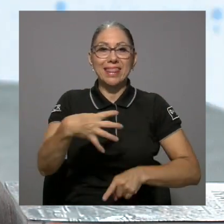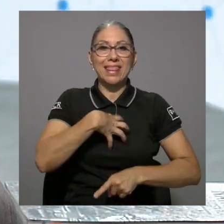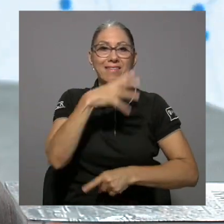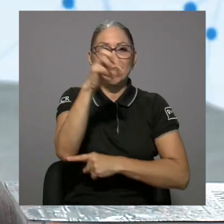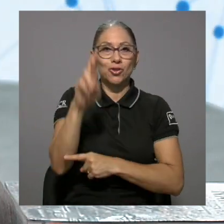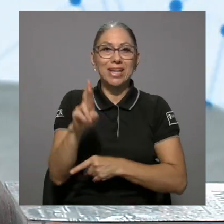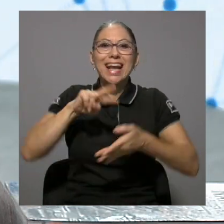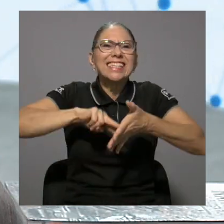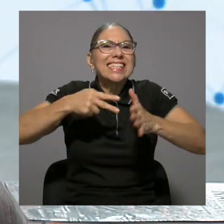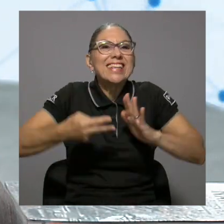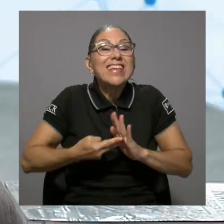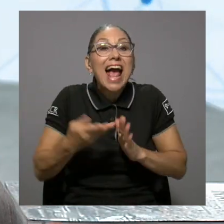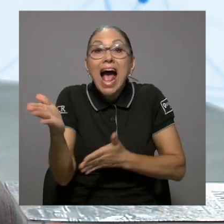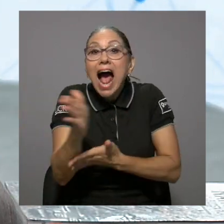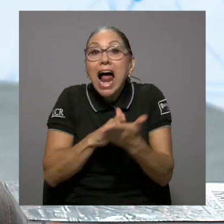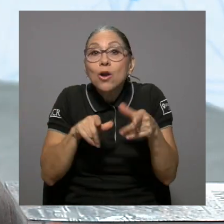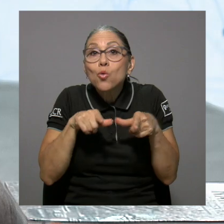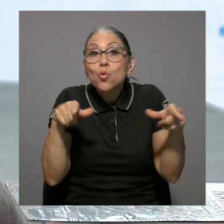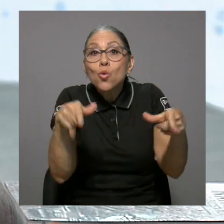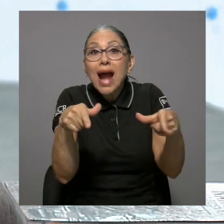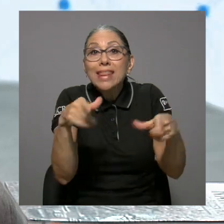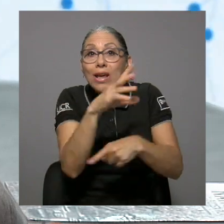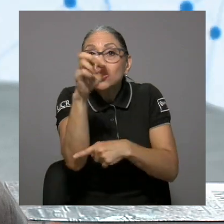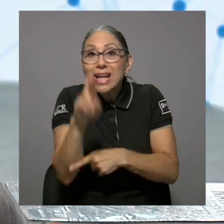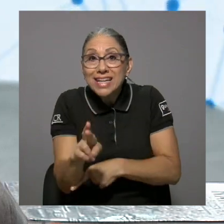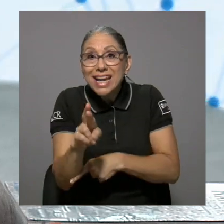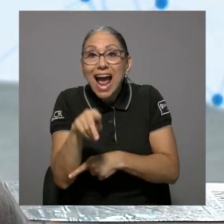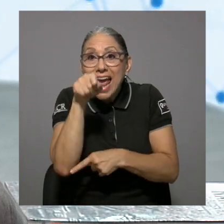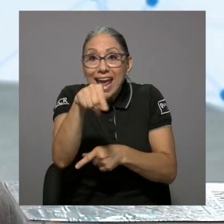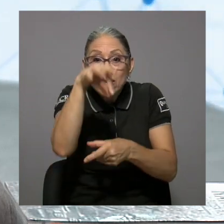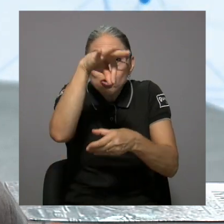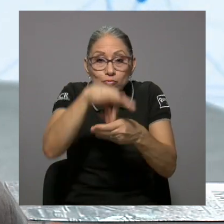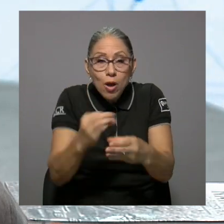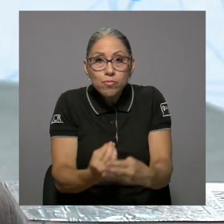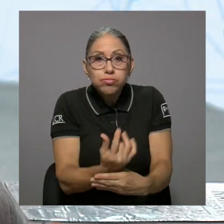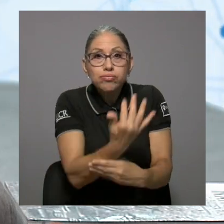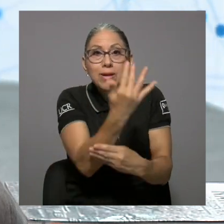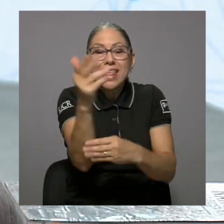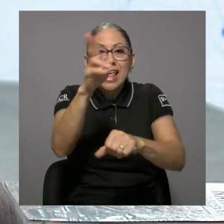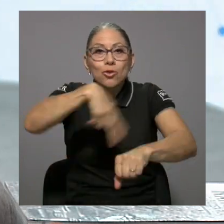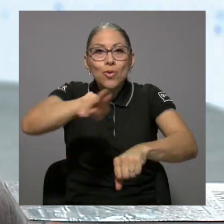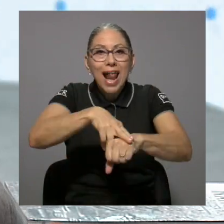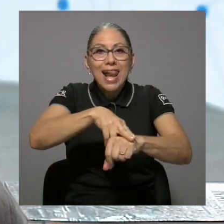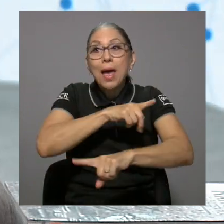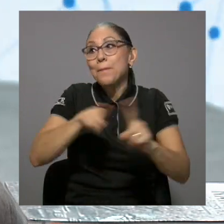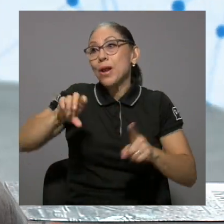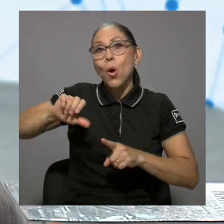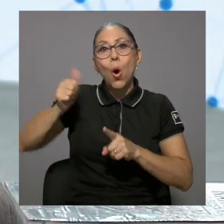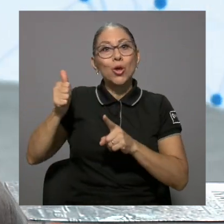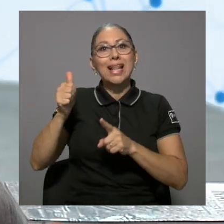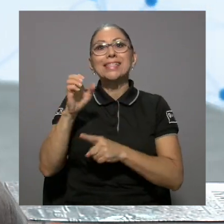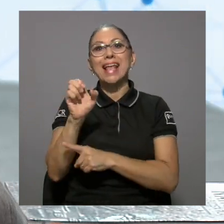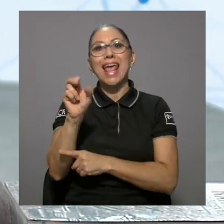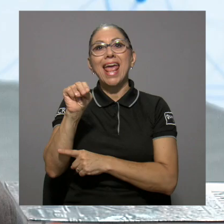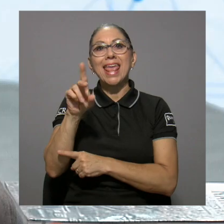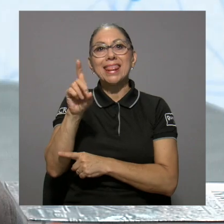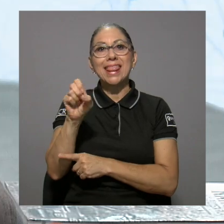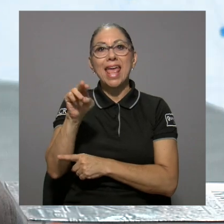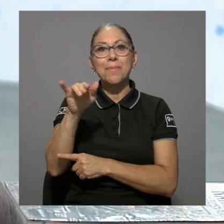que en algún lugar de Costa Rica su distribución es natural. Sin embargo, hay especies también endémicas, quiere decir que solo en ese